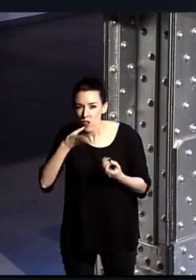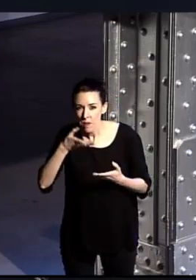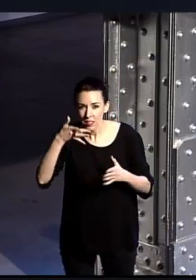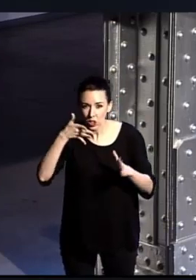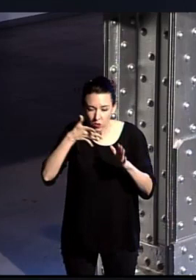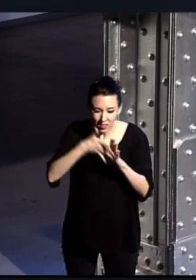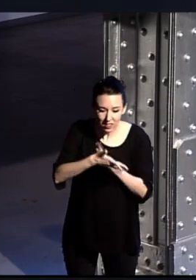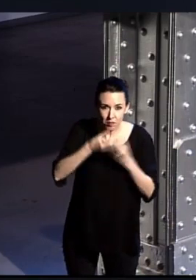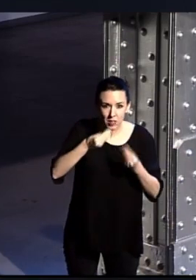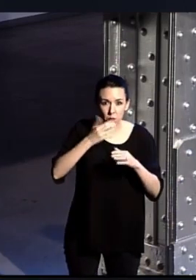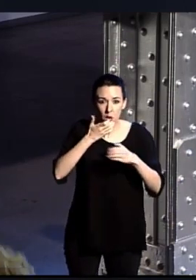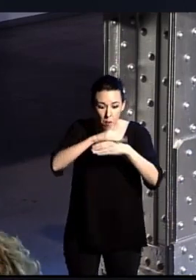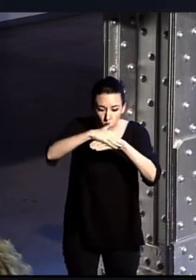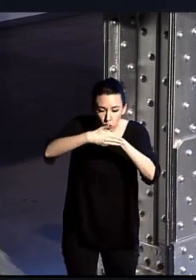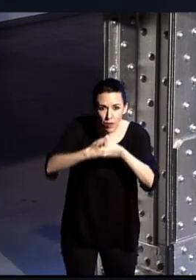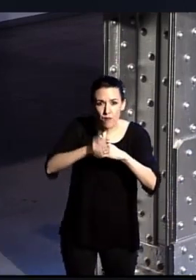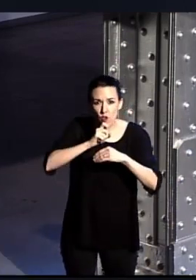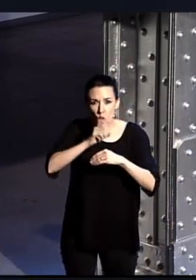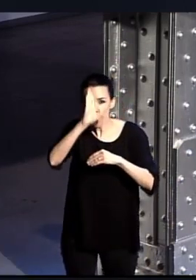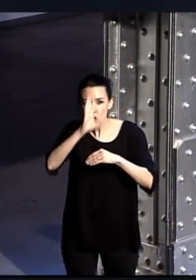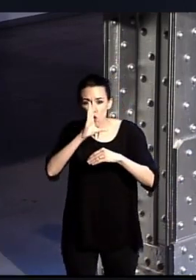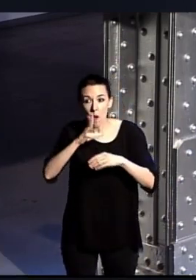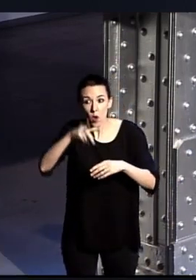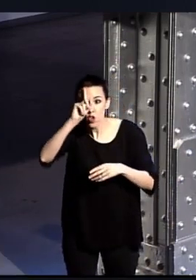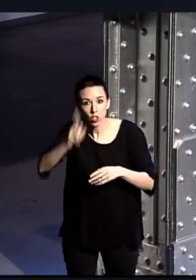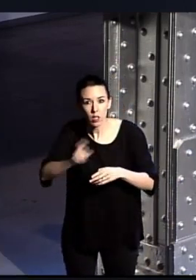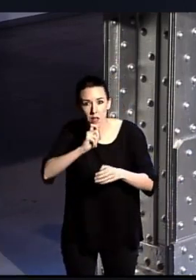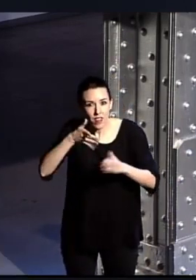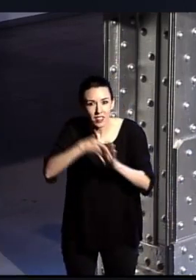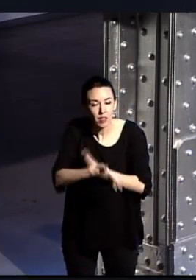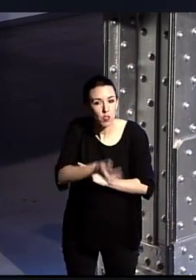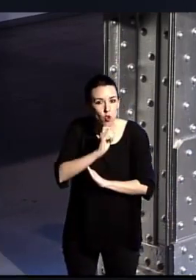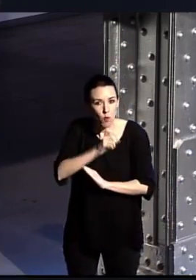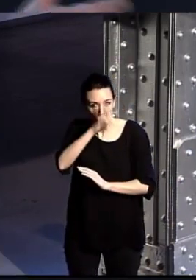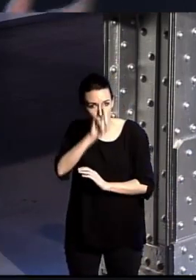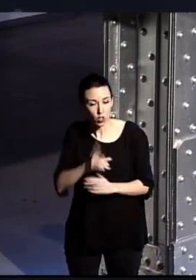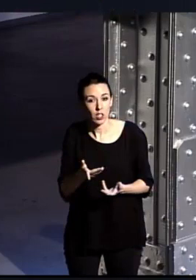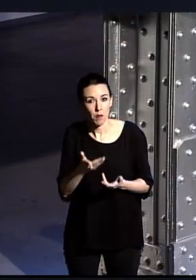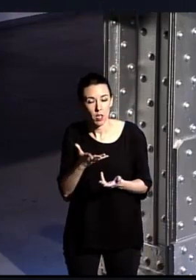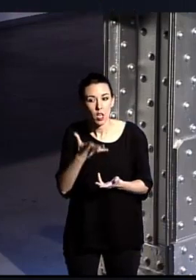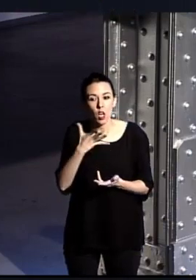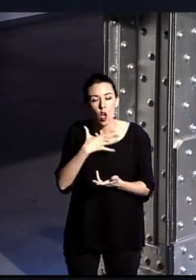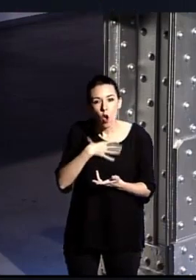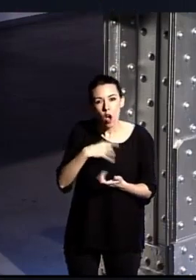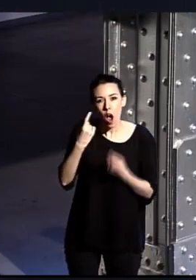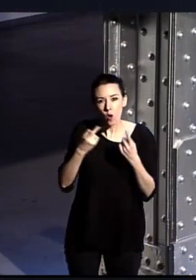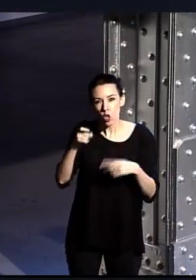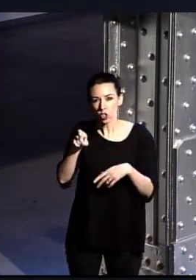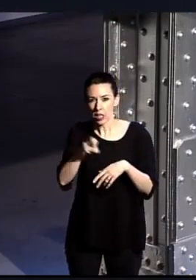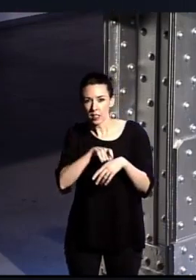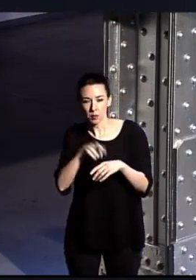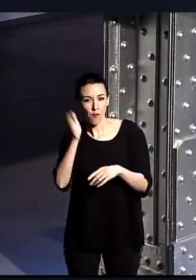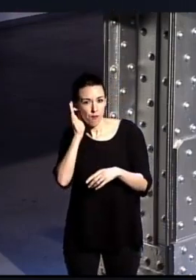no describe cómo es la superficie de la Luna, porque no sabe realmente cómo describir esa superficie de la Luna. ¿Habría algunos aspectos